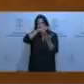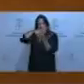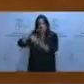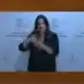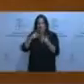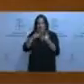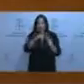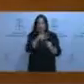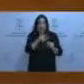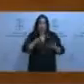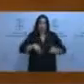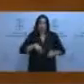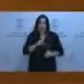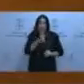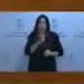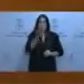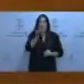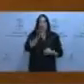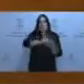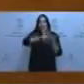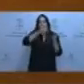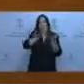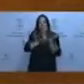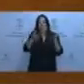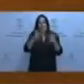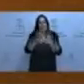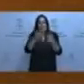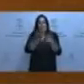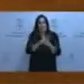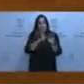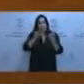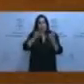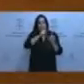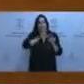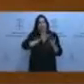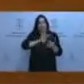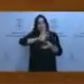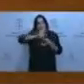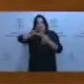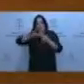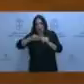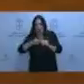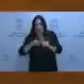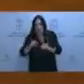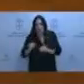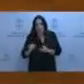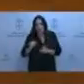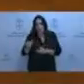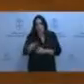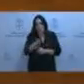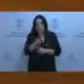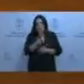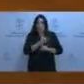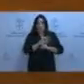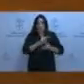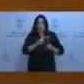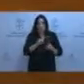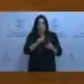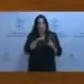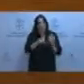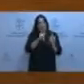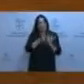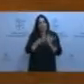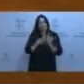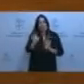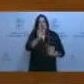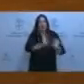siguen negándose a aprobar un plan de infraestructuras educativas que planifique con orden y concierto cuál ha de ser la situación